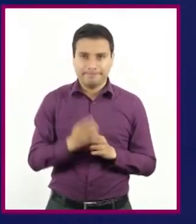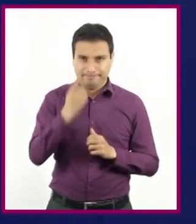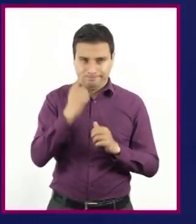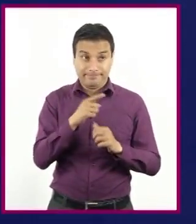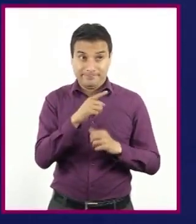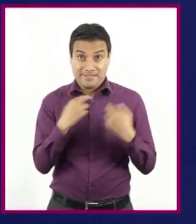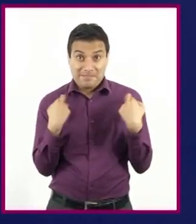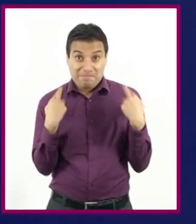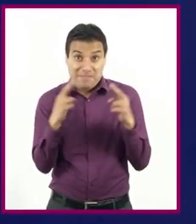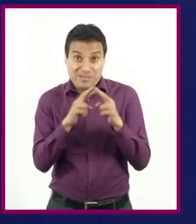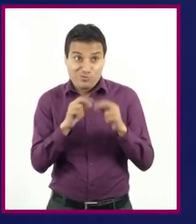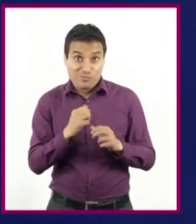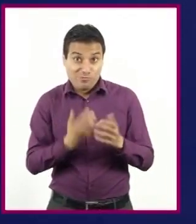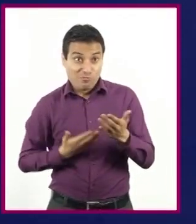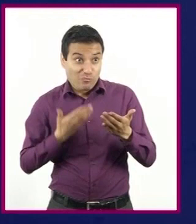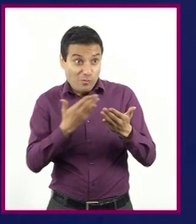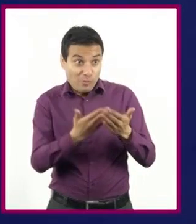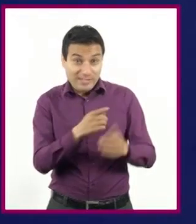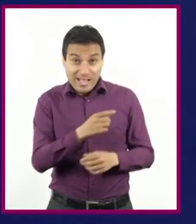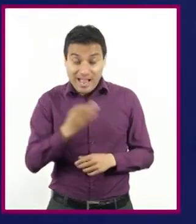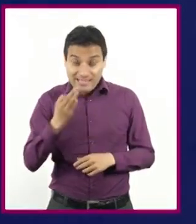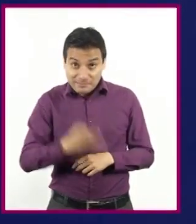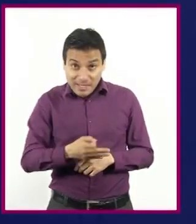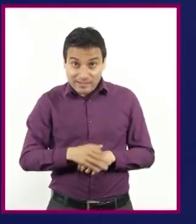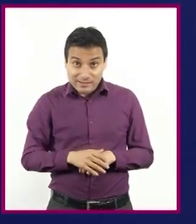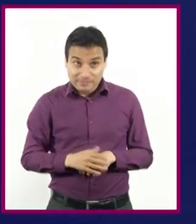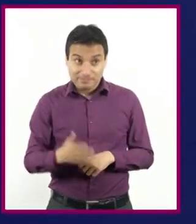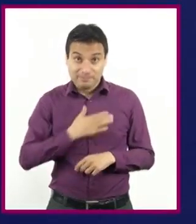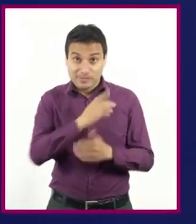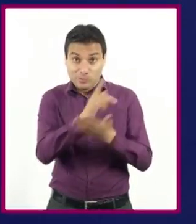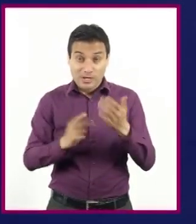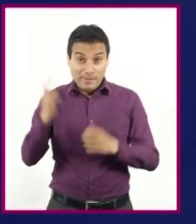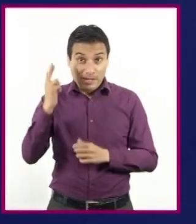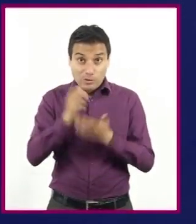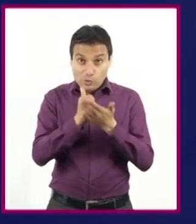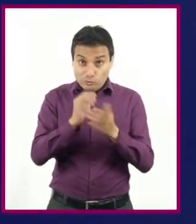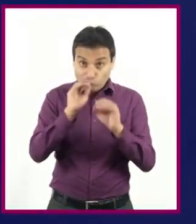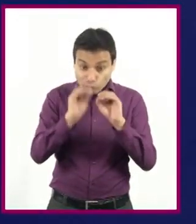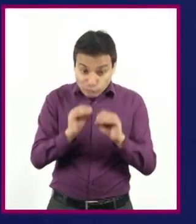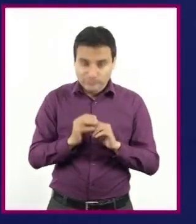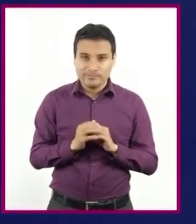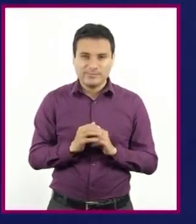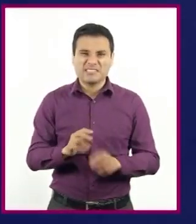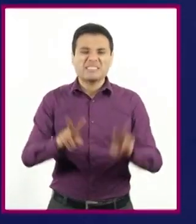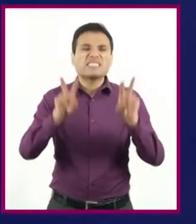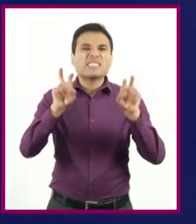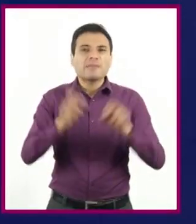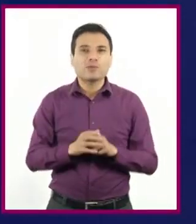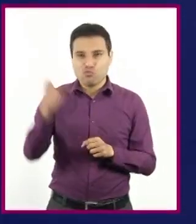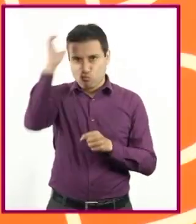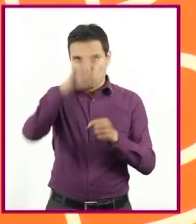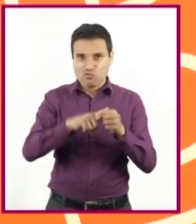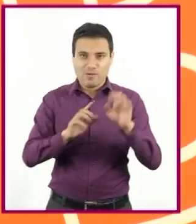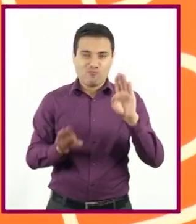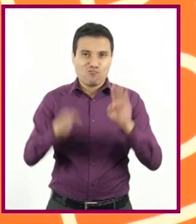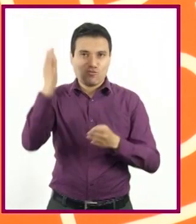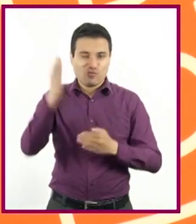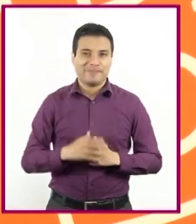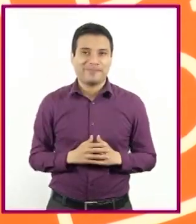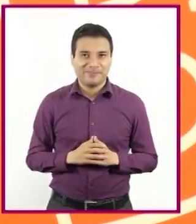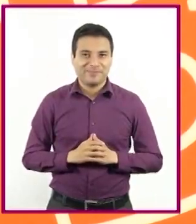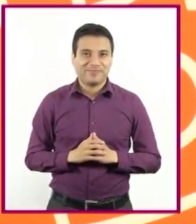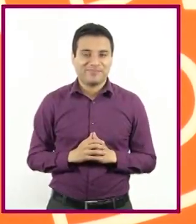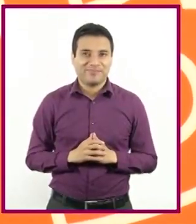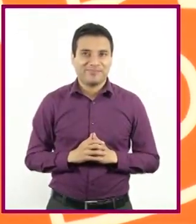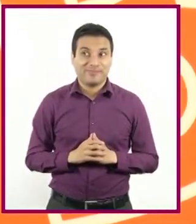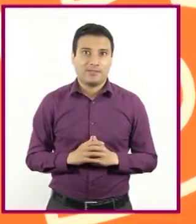maestro aceptó mi propuesta y me ayudará a diseñar mi programa de radio, hablaremos de las culturas del mundo. Pero